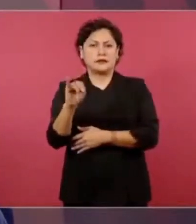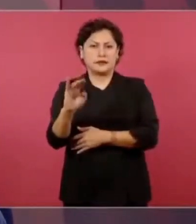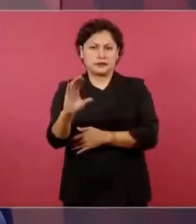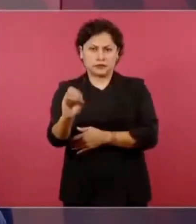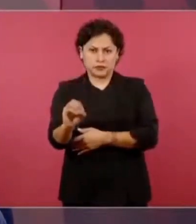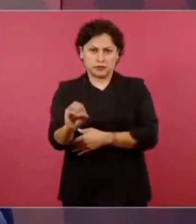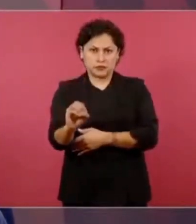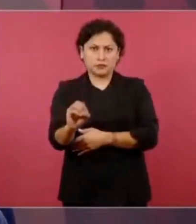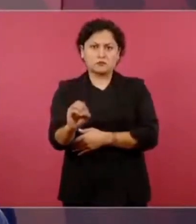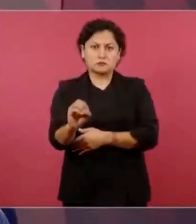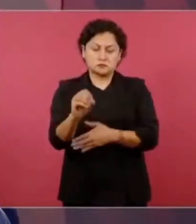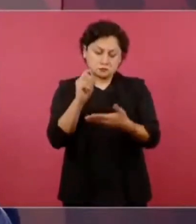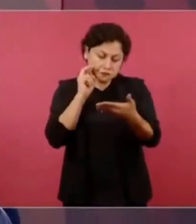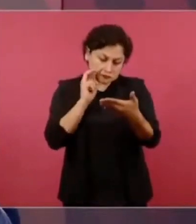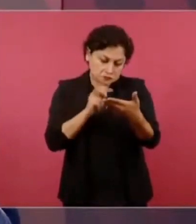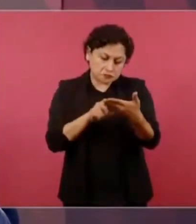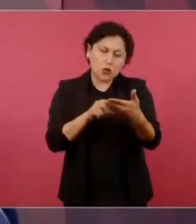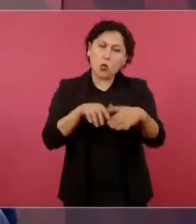Ahí hay que tener